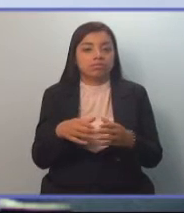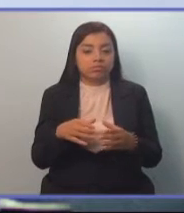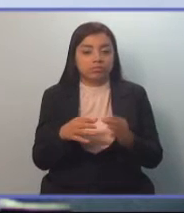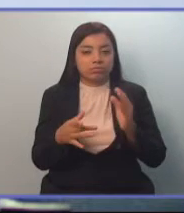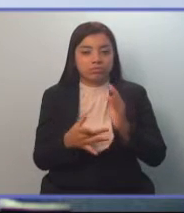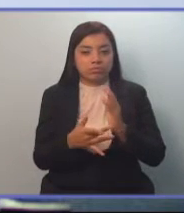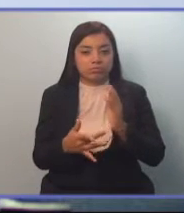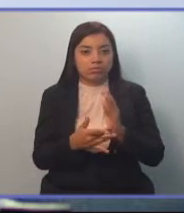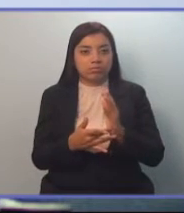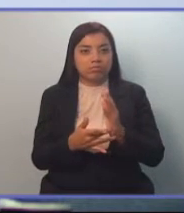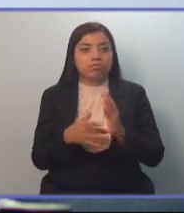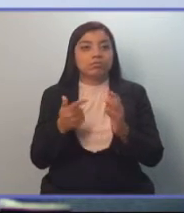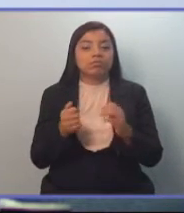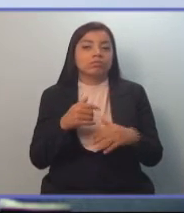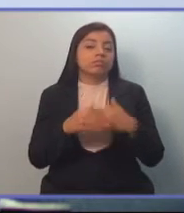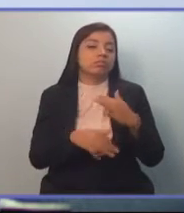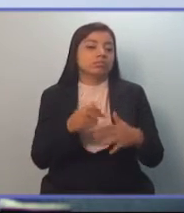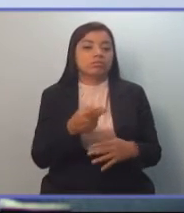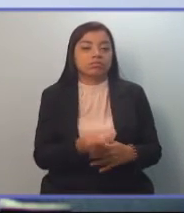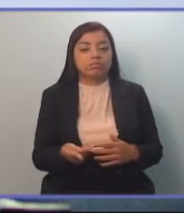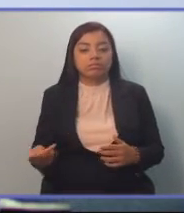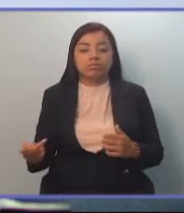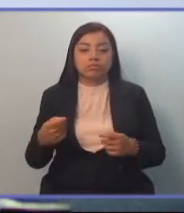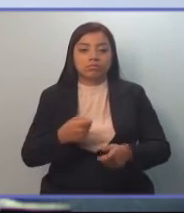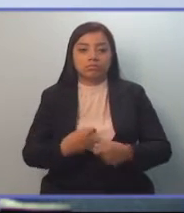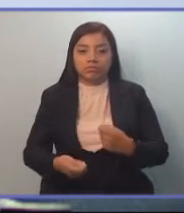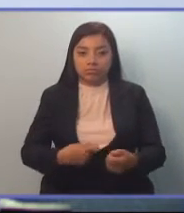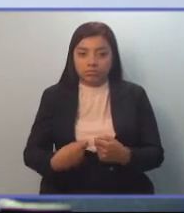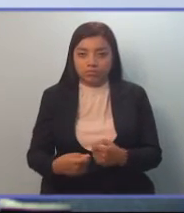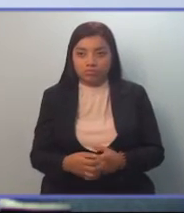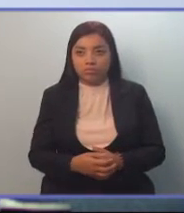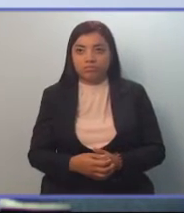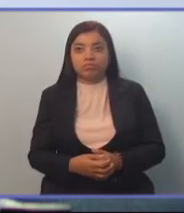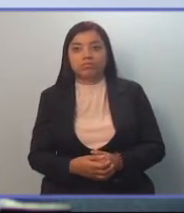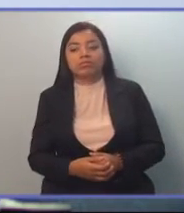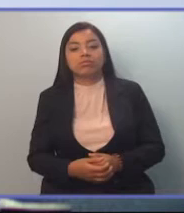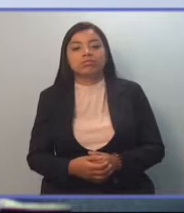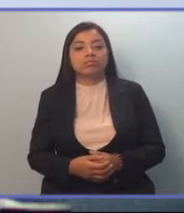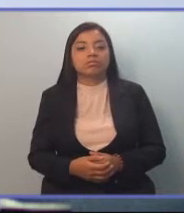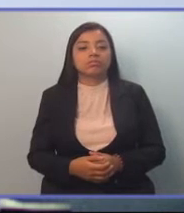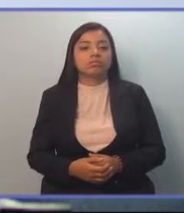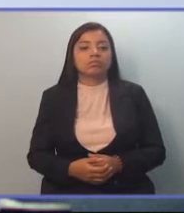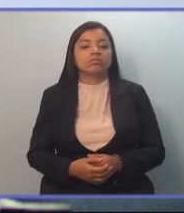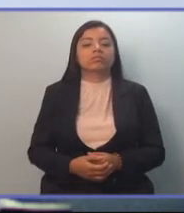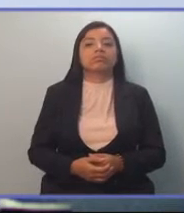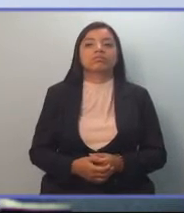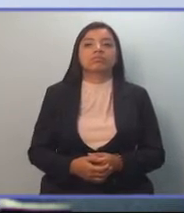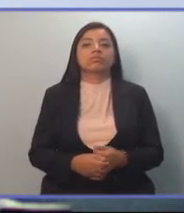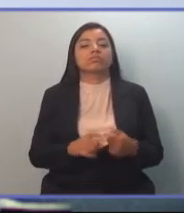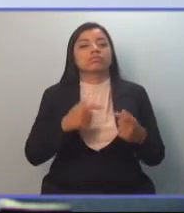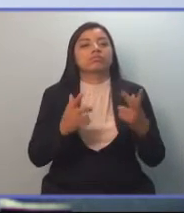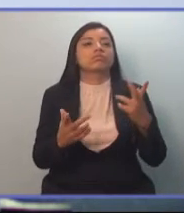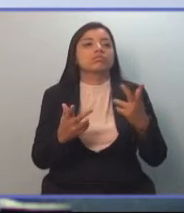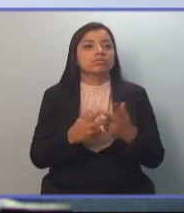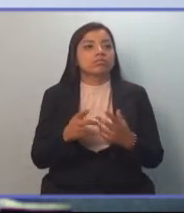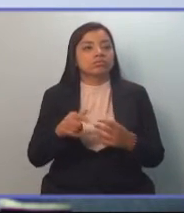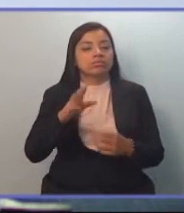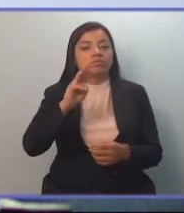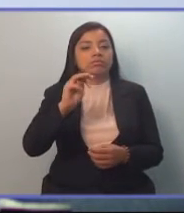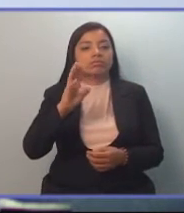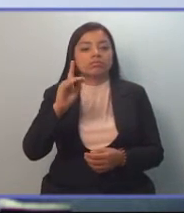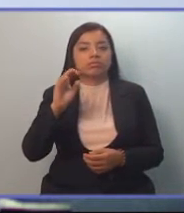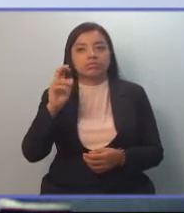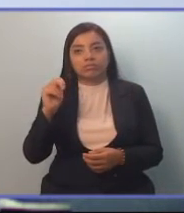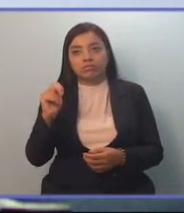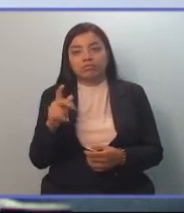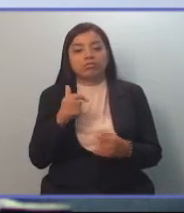de Evaluación y Control de Productos Pirotécnicos y Sustancias Relativas a la Pirotecnia, la cual está integrada por el MDN a